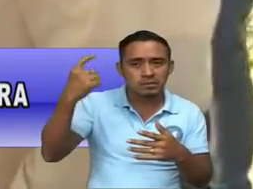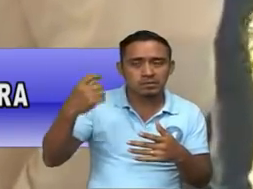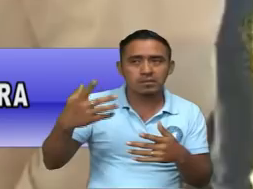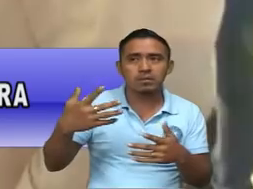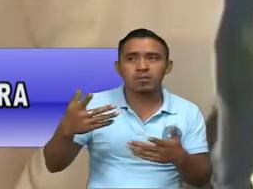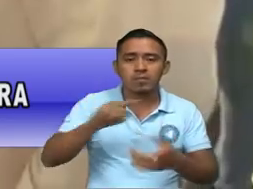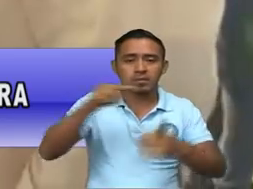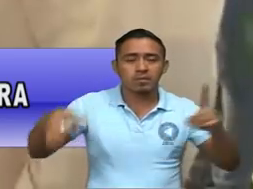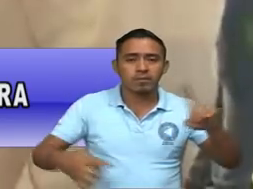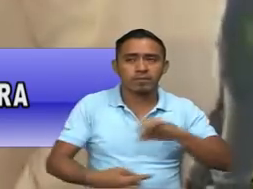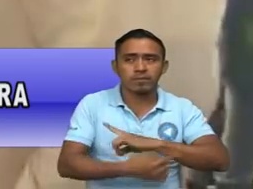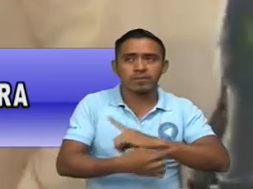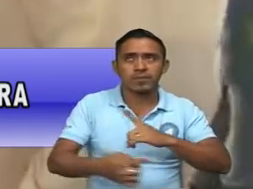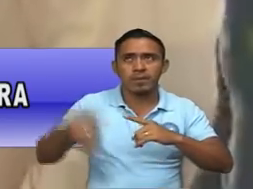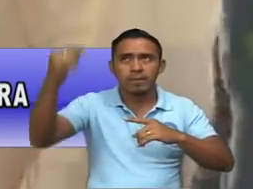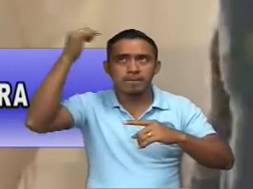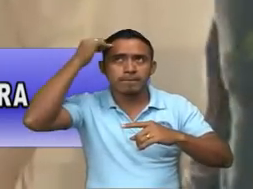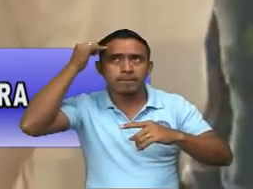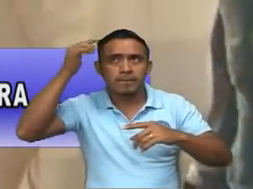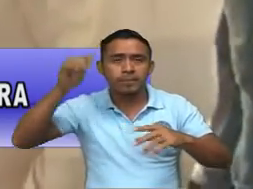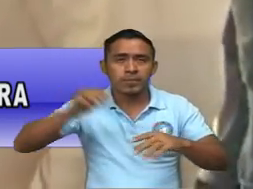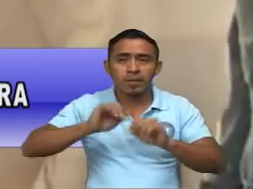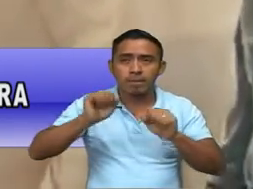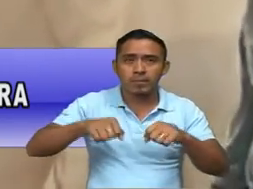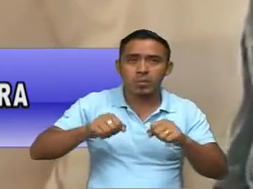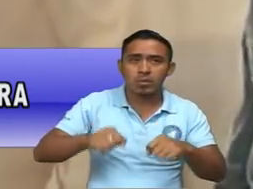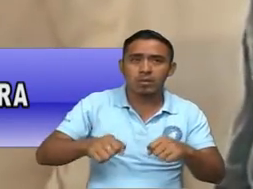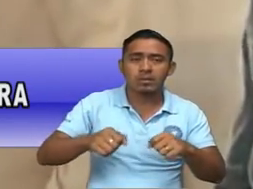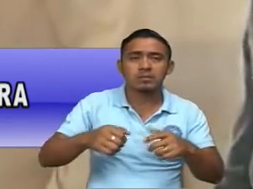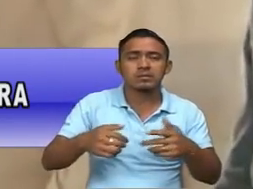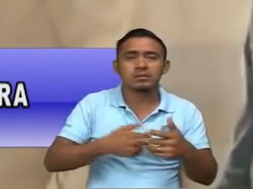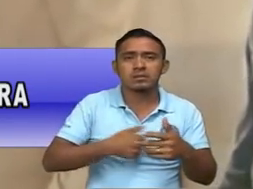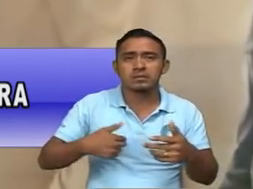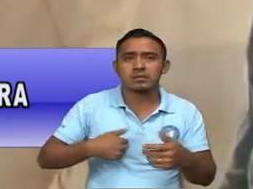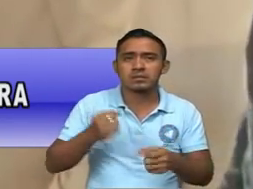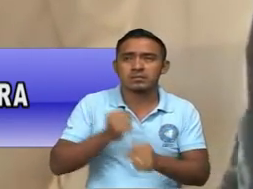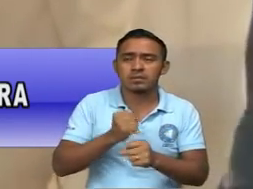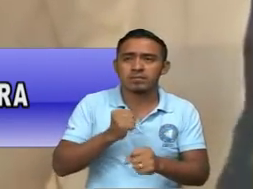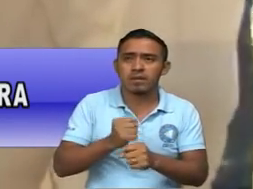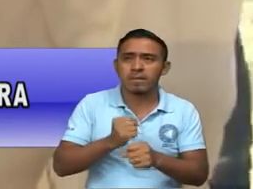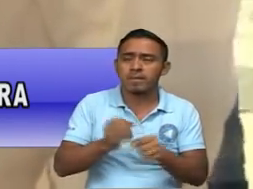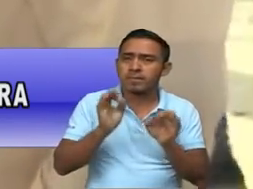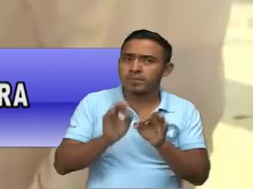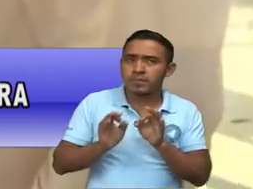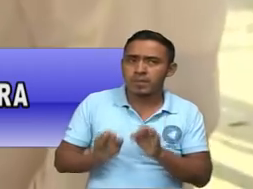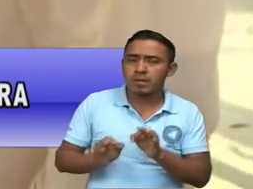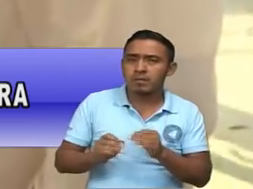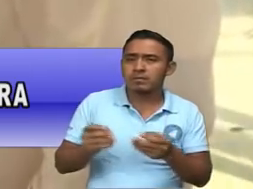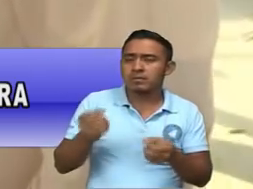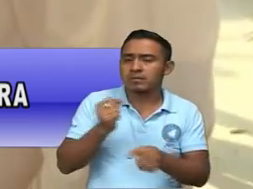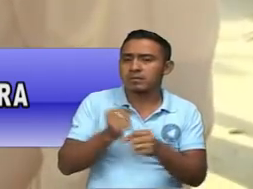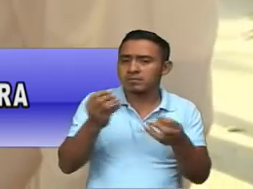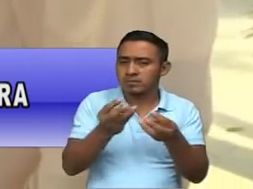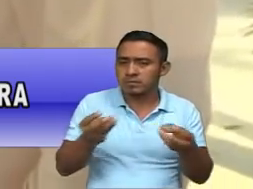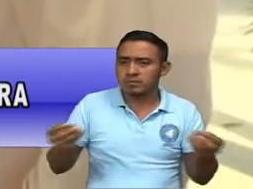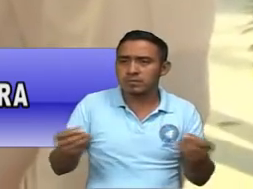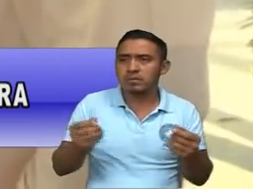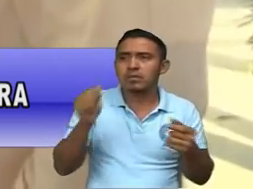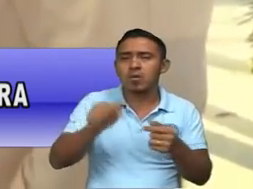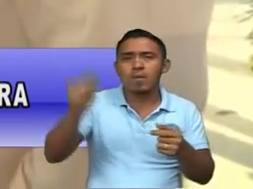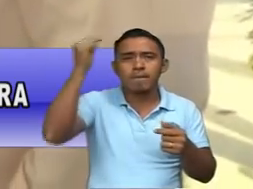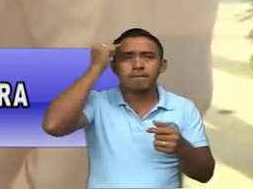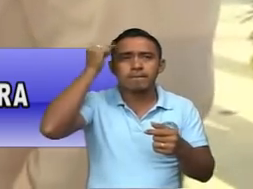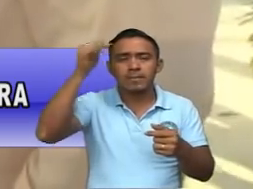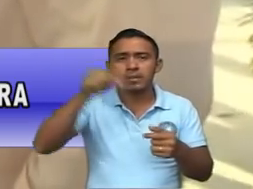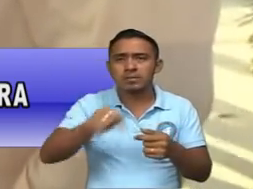el disco mental para poder trabajar amigablemente con la tierra. Y eso es lo que yo creo